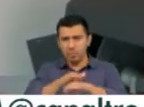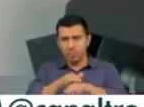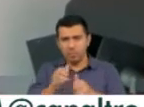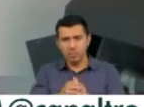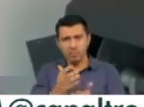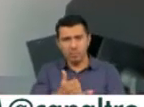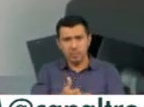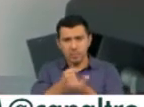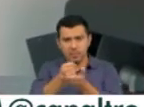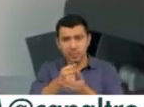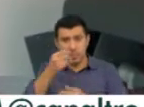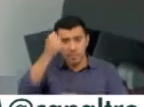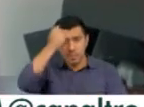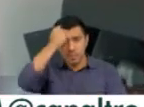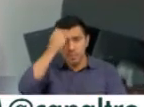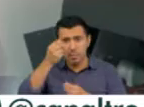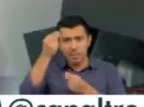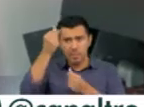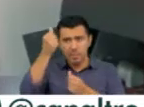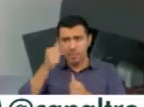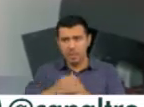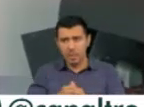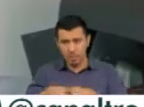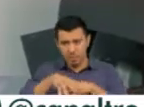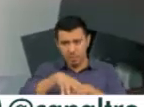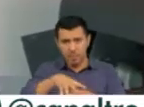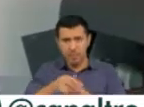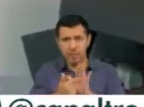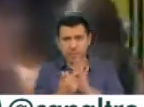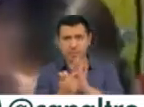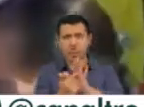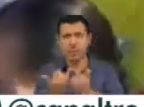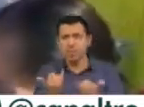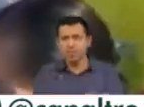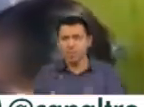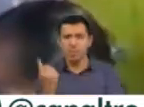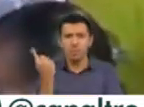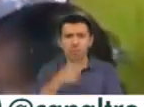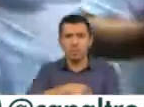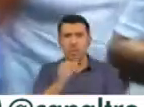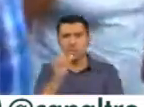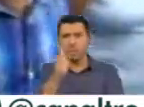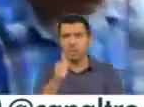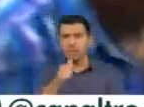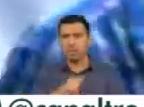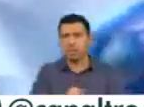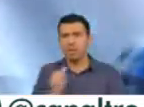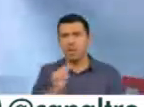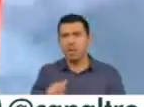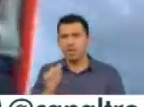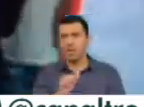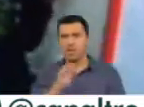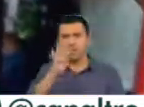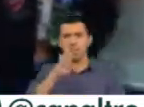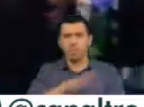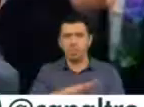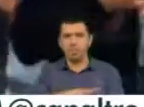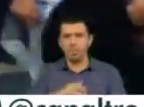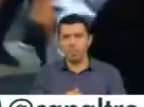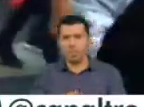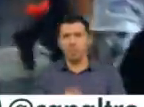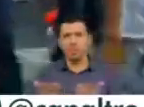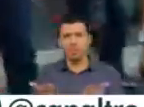valores de la familia por la cual vamos a a marchar hoy 10 de agosto a las 4 de la tarde y la invitación es en la plazoleta de San